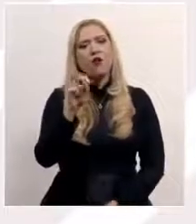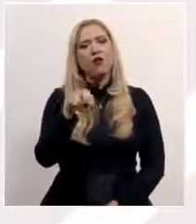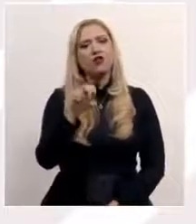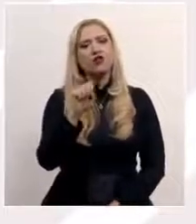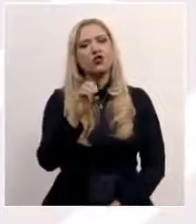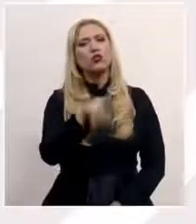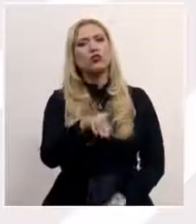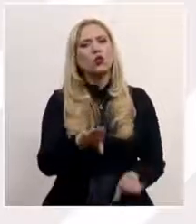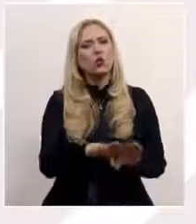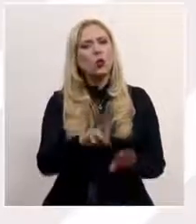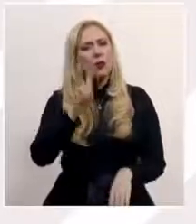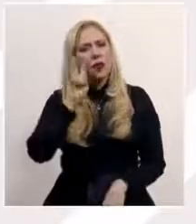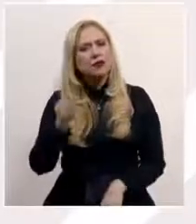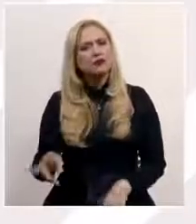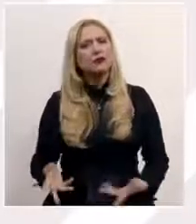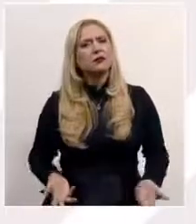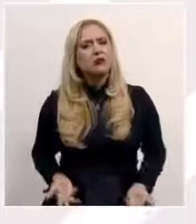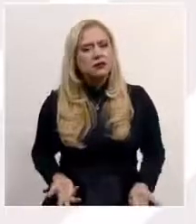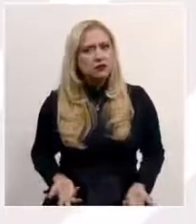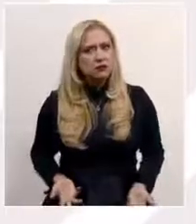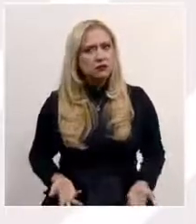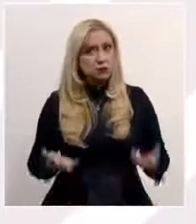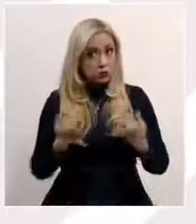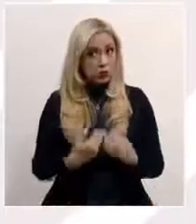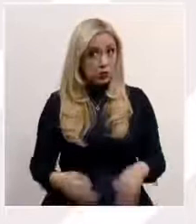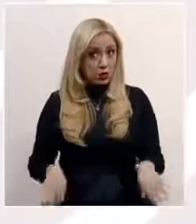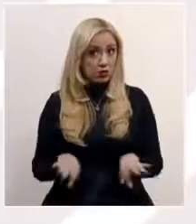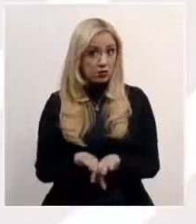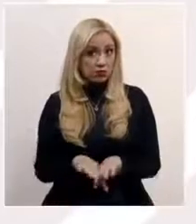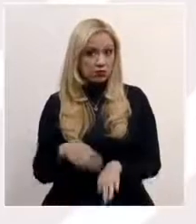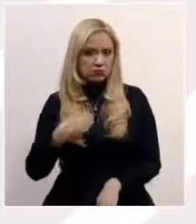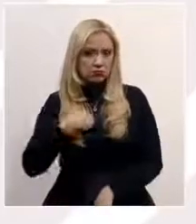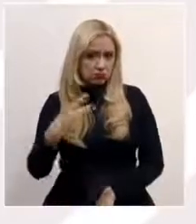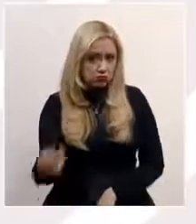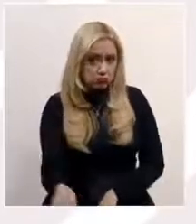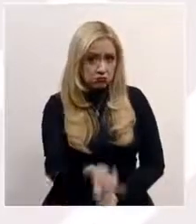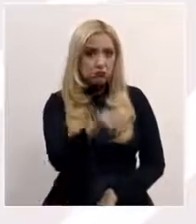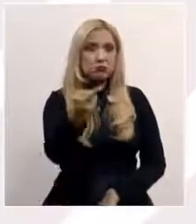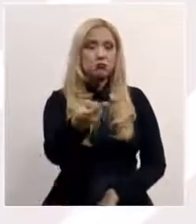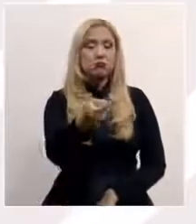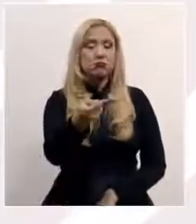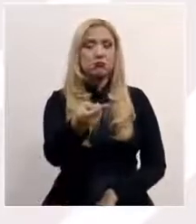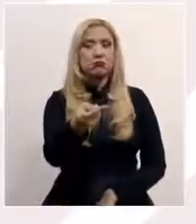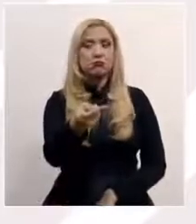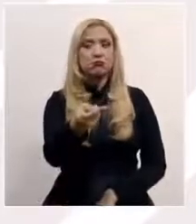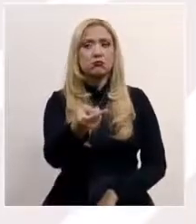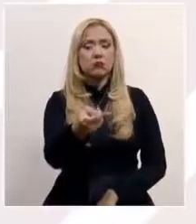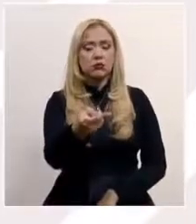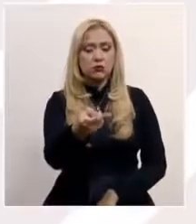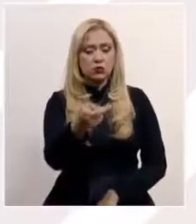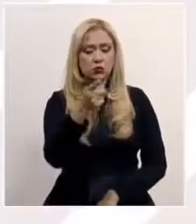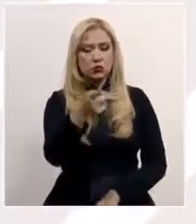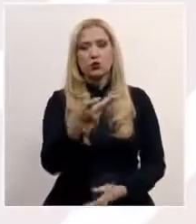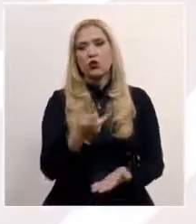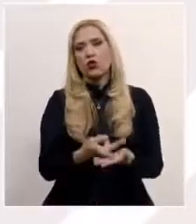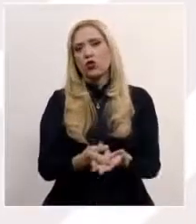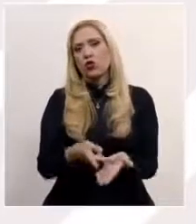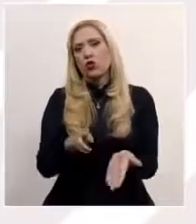¿Cómo ves el tema de licencias de paternidad? ¿Por qué es importante? Y te lo pregunto en tu doble